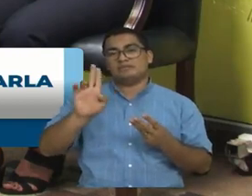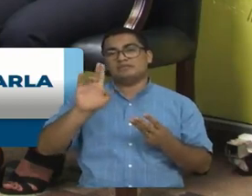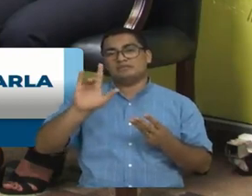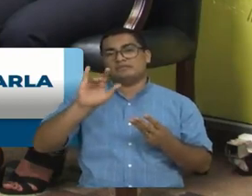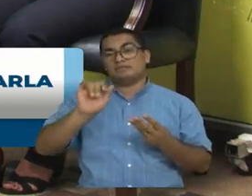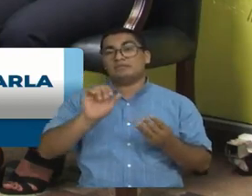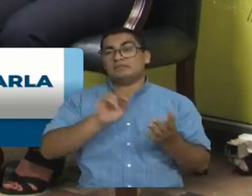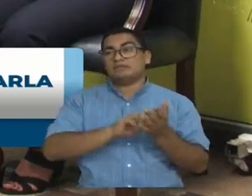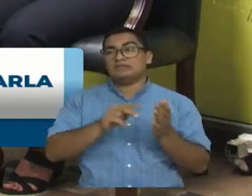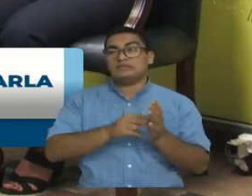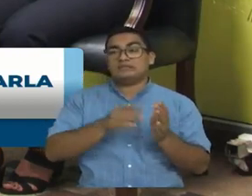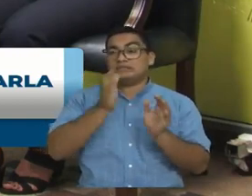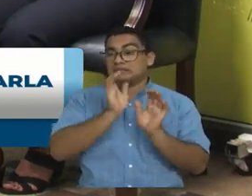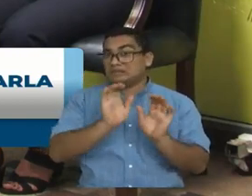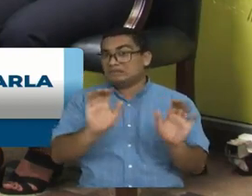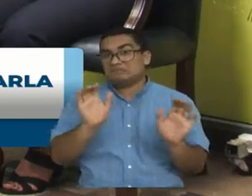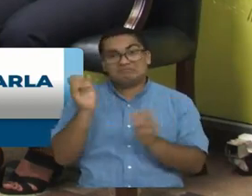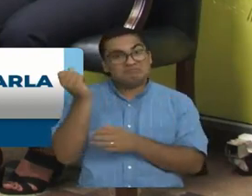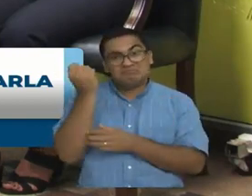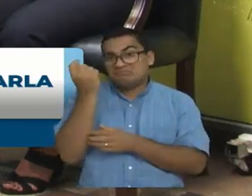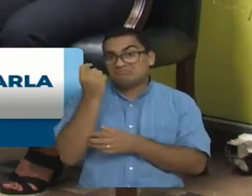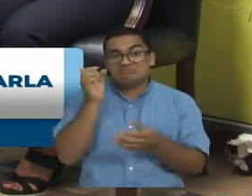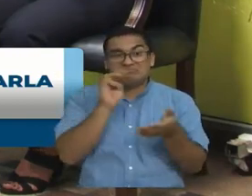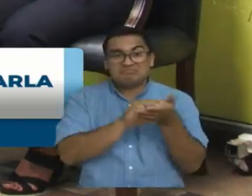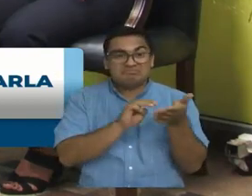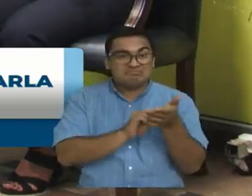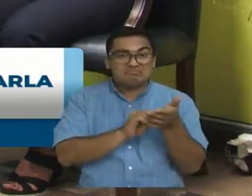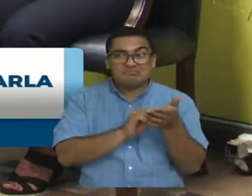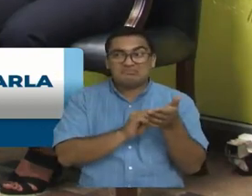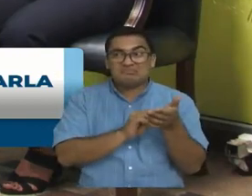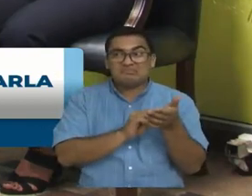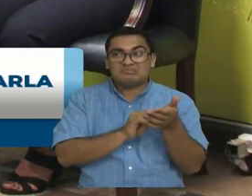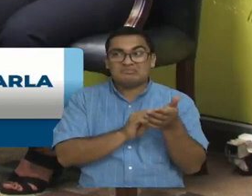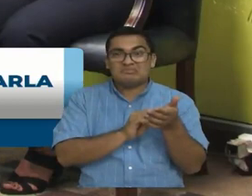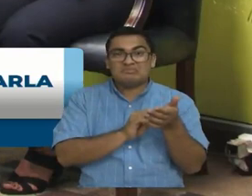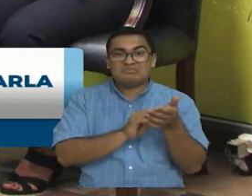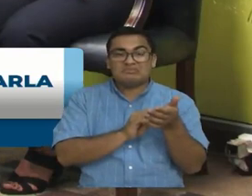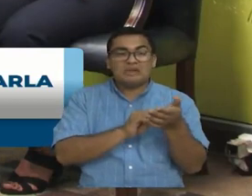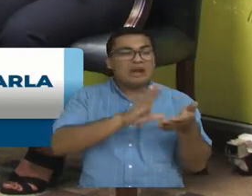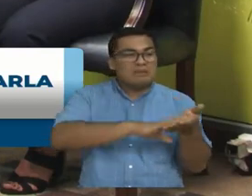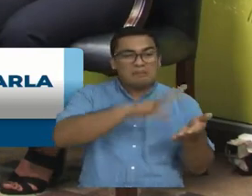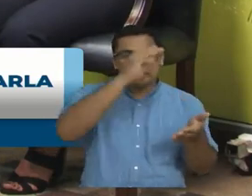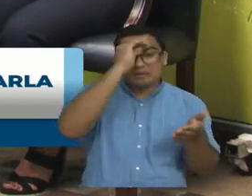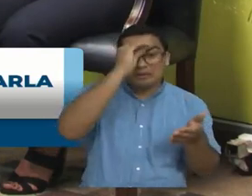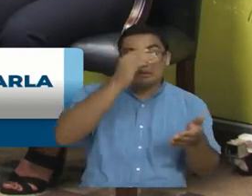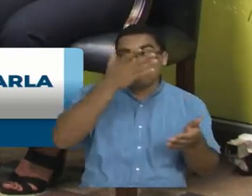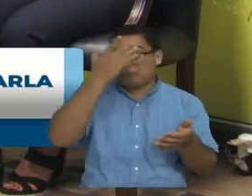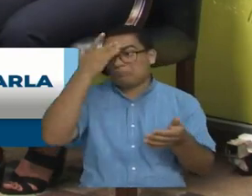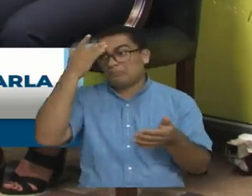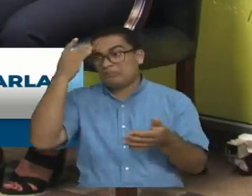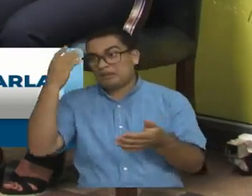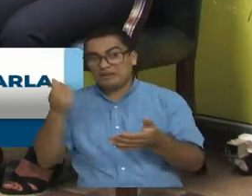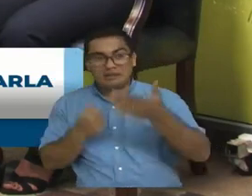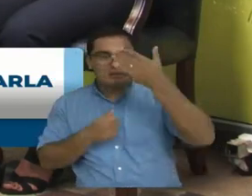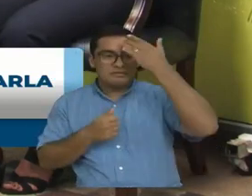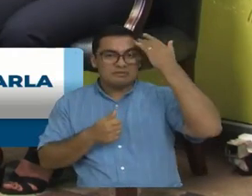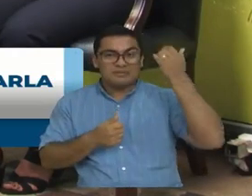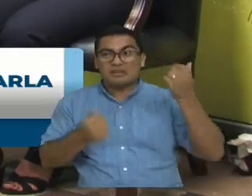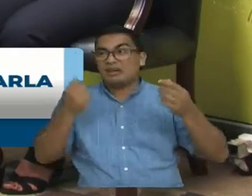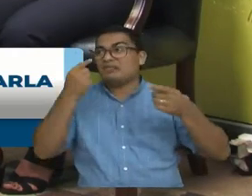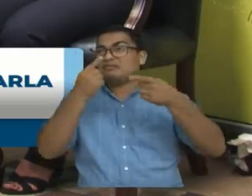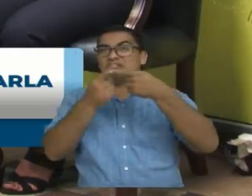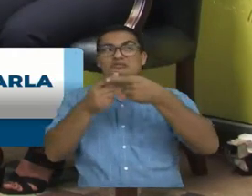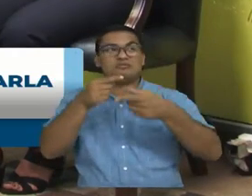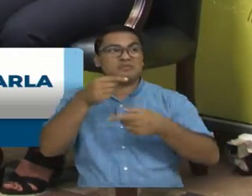no pueden hacer operaciones matemáticas. Se aprenden la tabla hoy, mañana se les olvidó, se les olvida cómo es sumar o